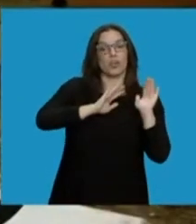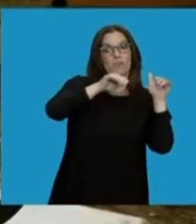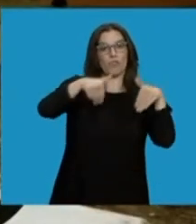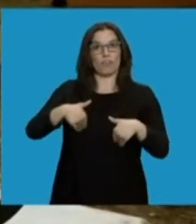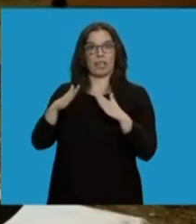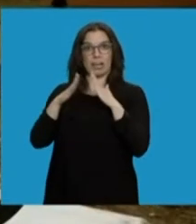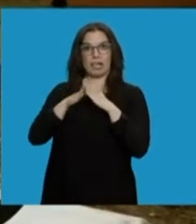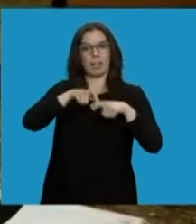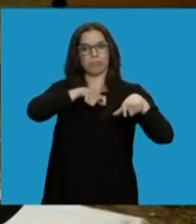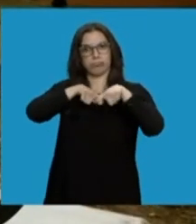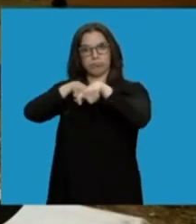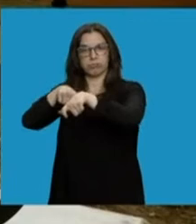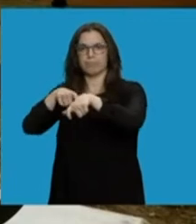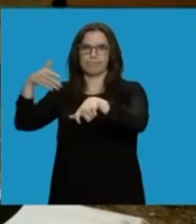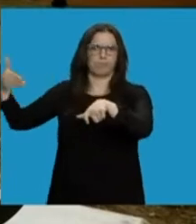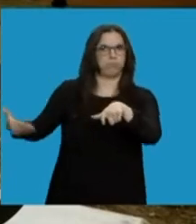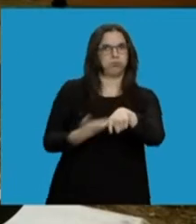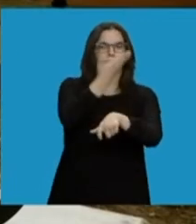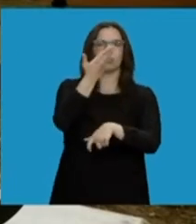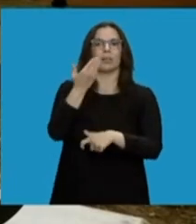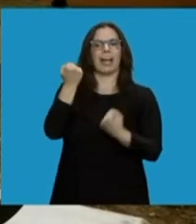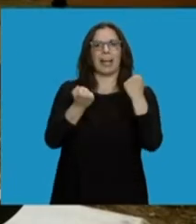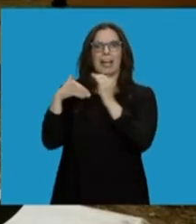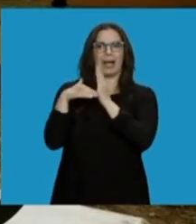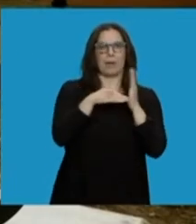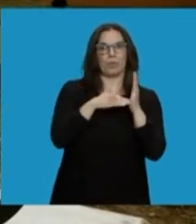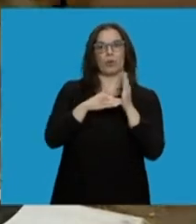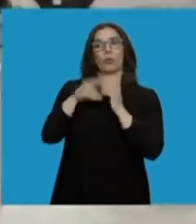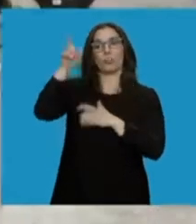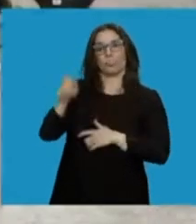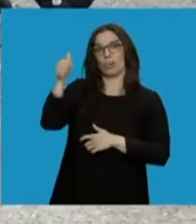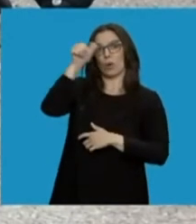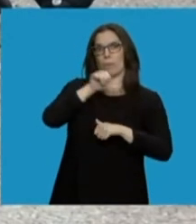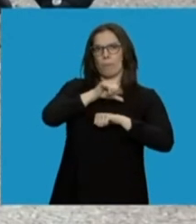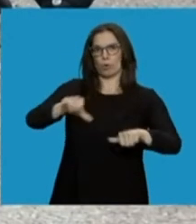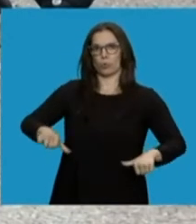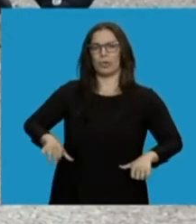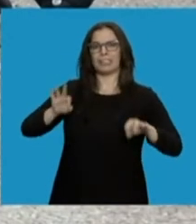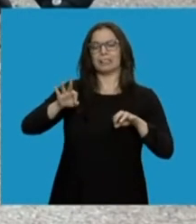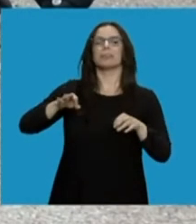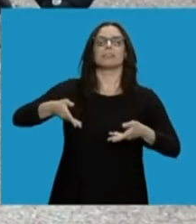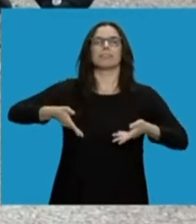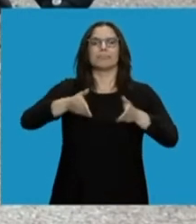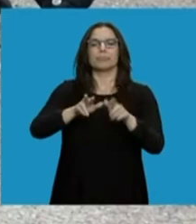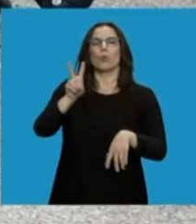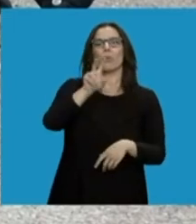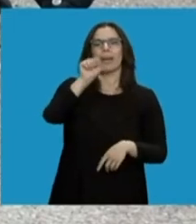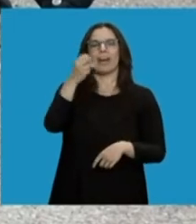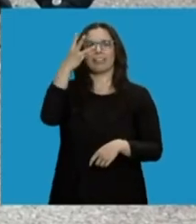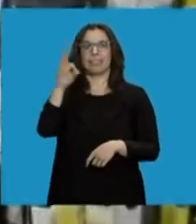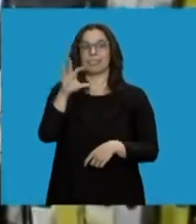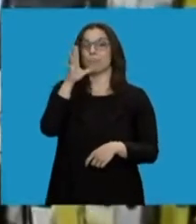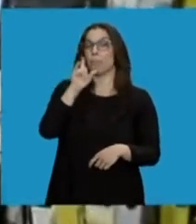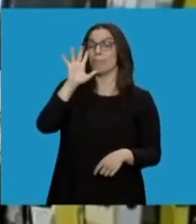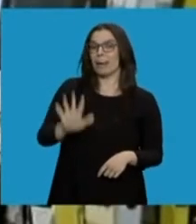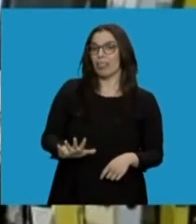en bici y que fueron atropellados por el conductor de un camión de nacionalidad portuguesa en la ronda VA30, porque, según todos los